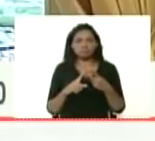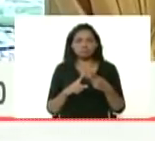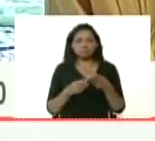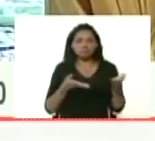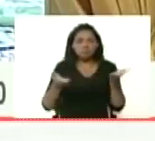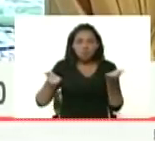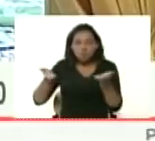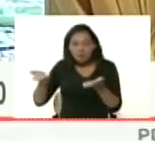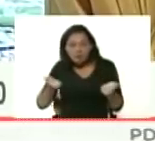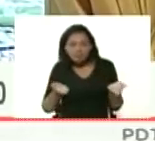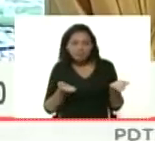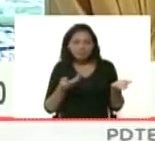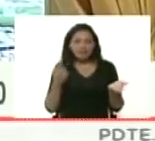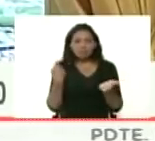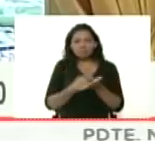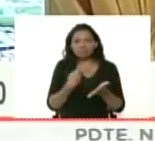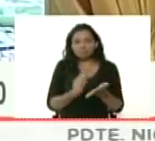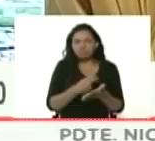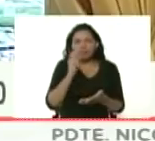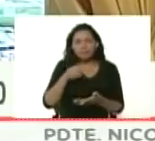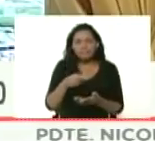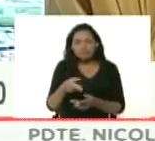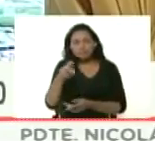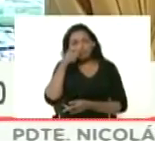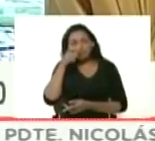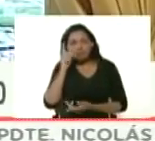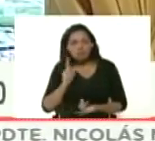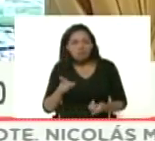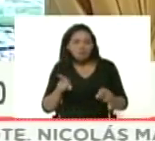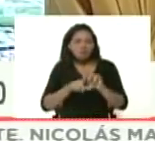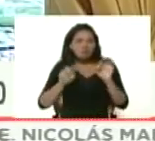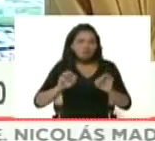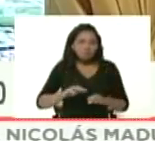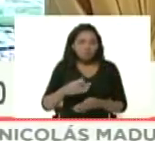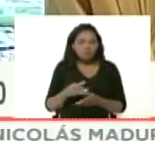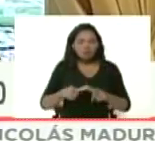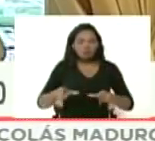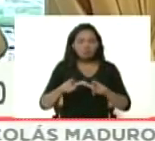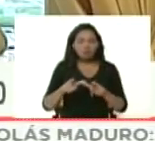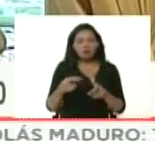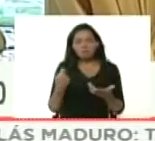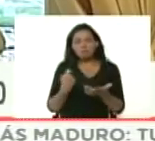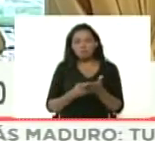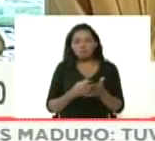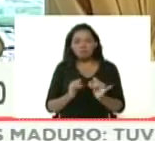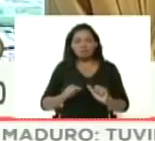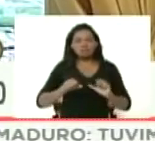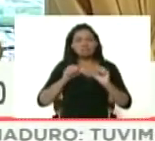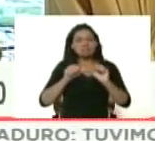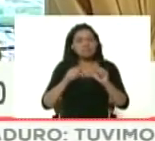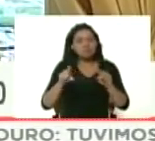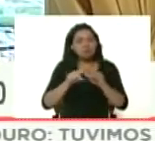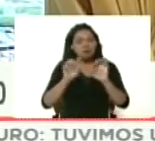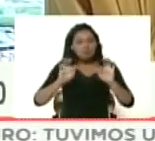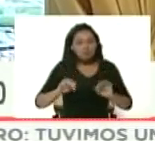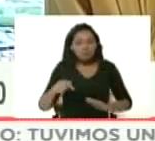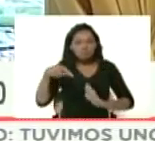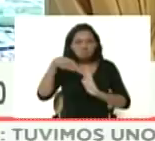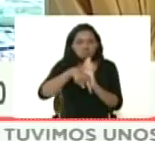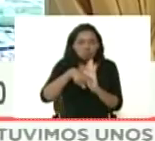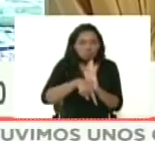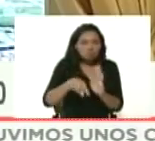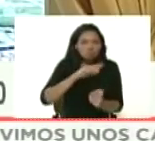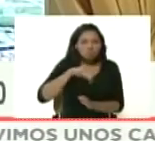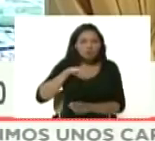logístico, financiero, de seguridad, para que el sector ganadero siga echando raíces profundas en nuestra